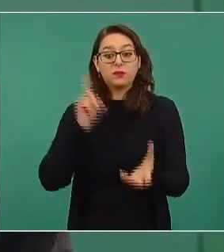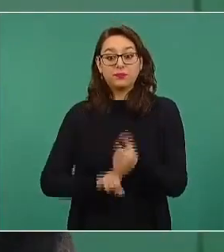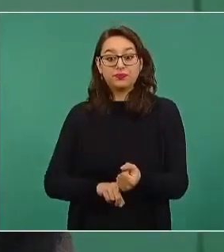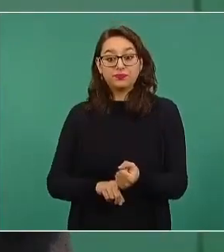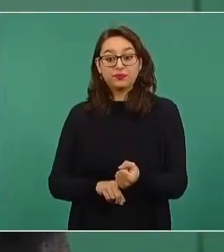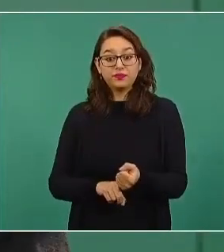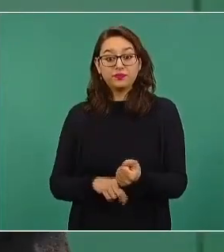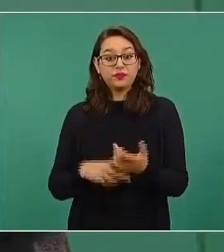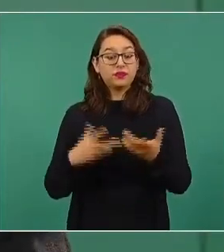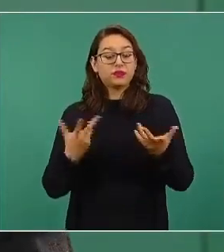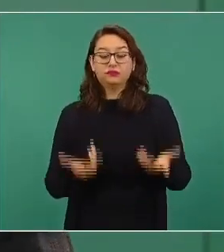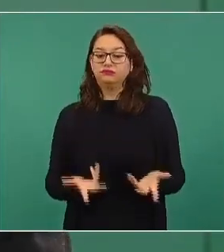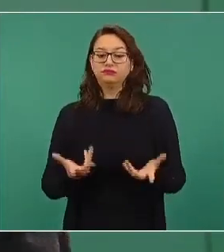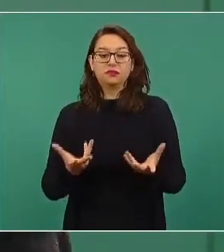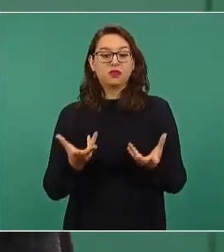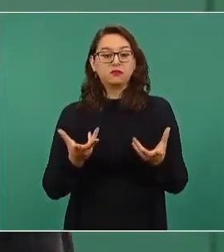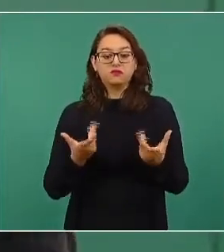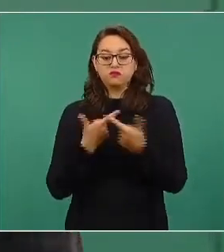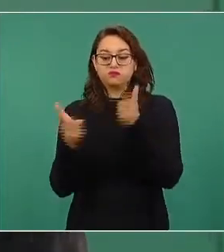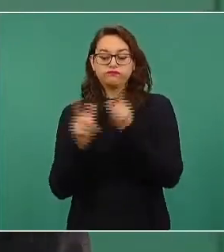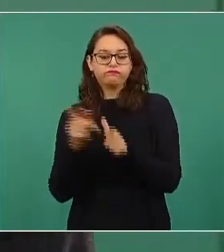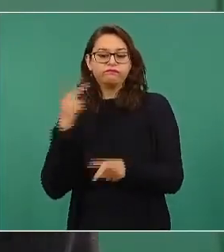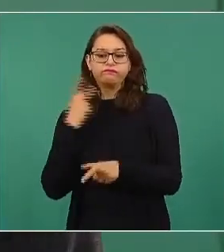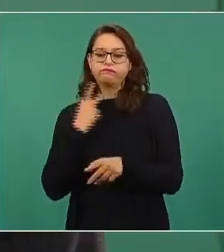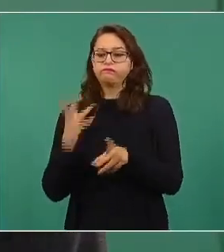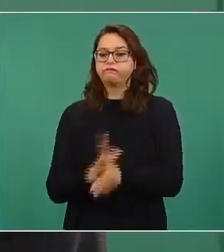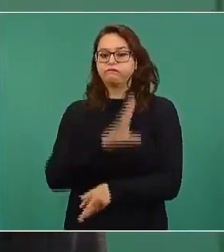si no lo decidían en un partido